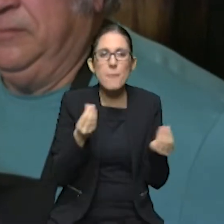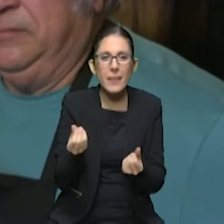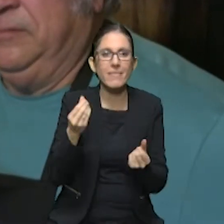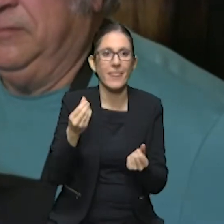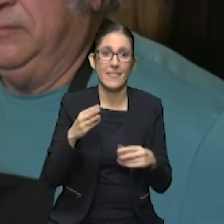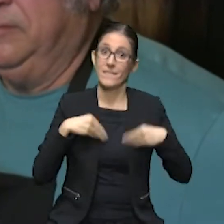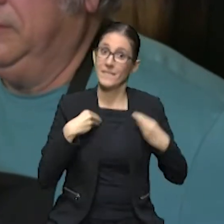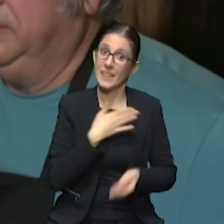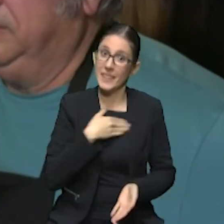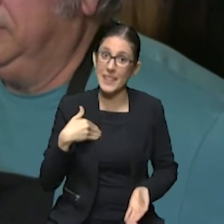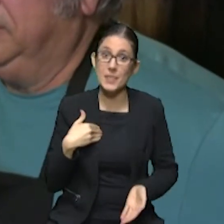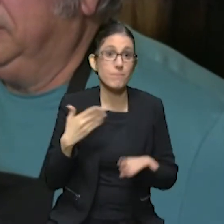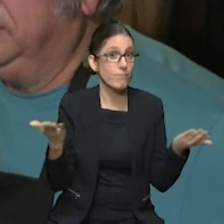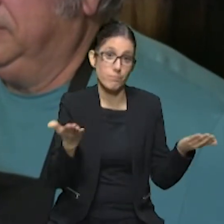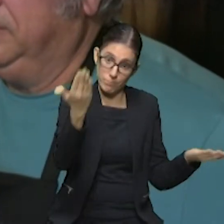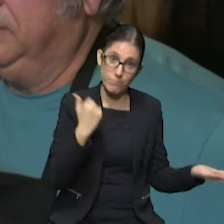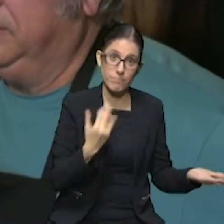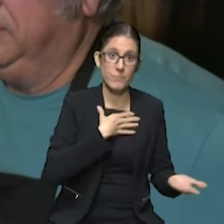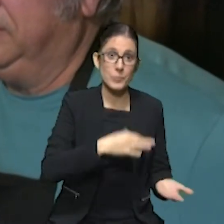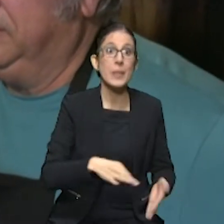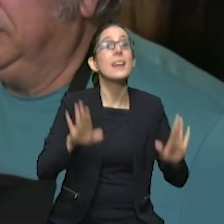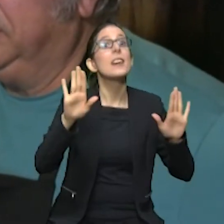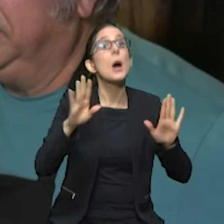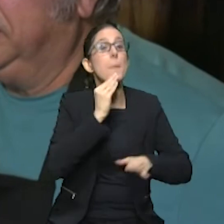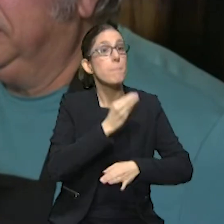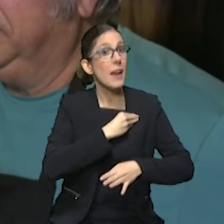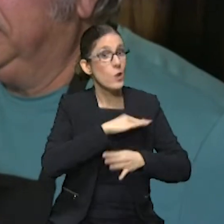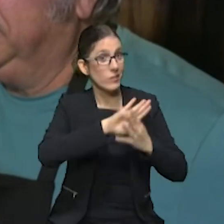sidrería, pues, no tendrán más que acercarse. Eso sí, hasta finales de mayo.